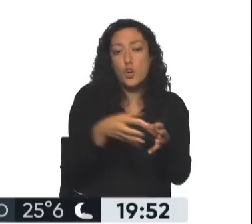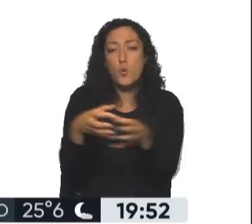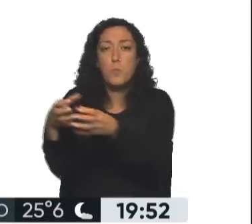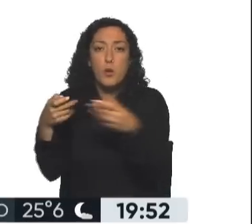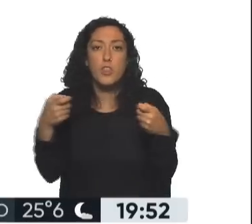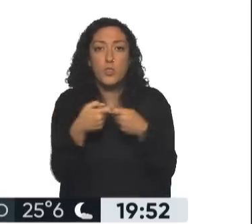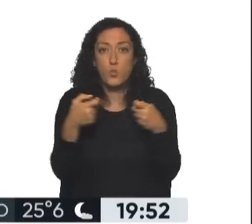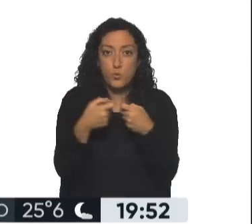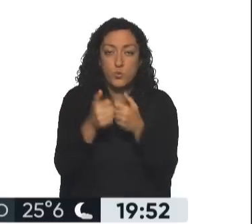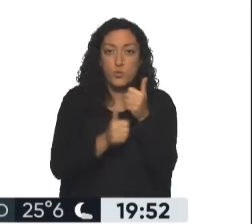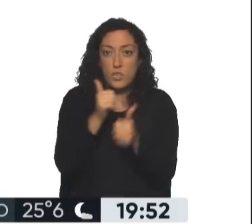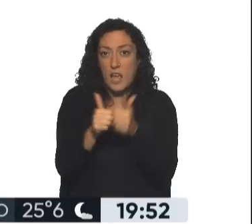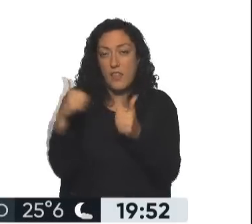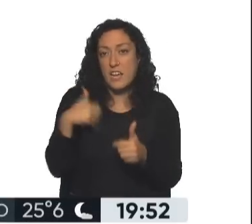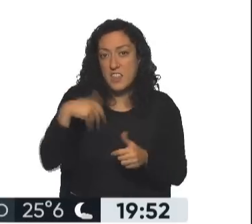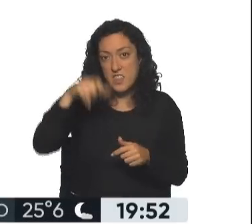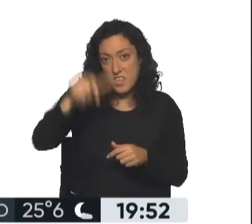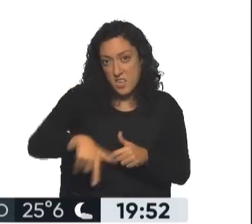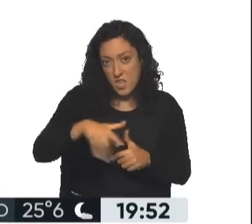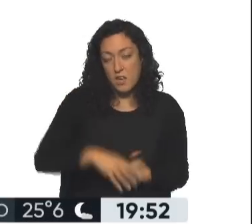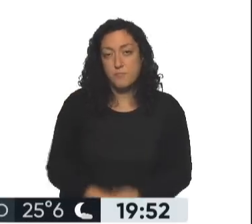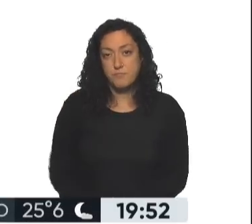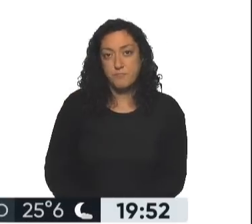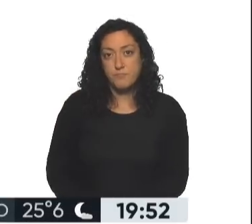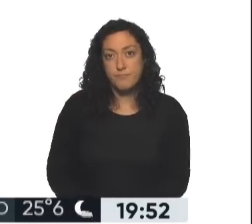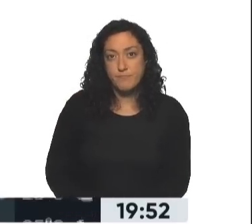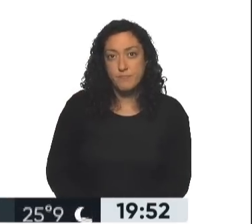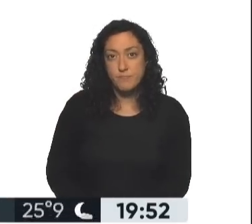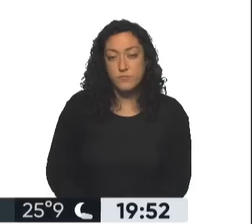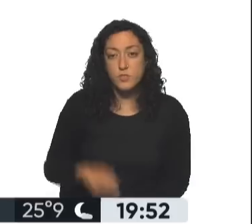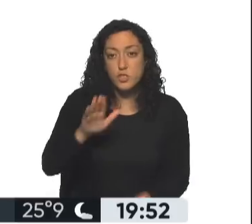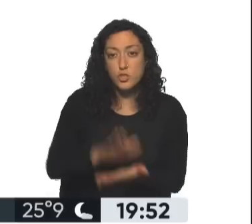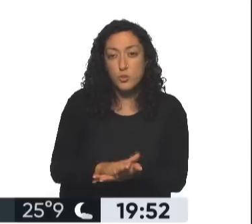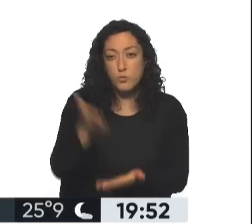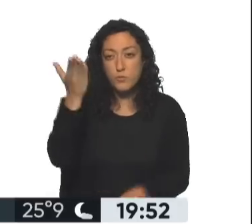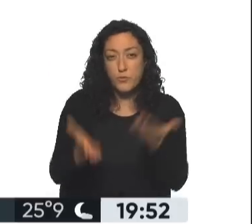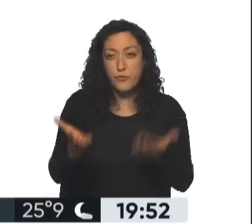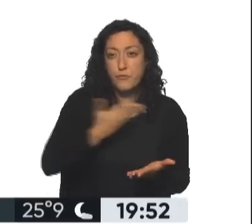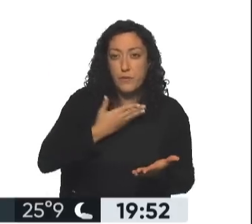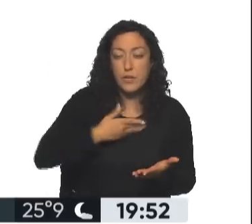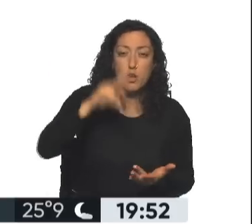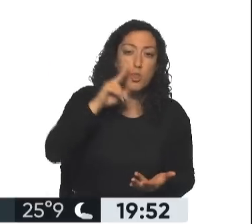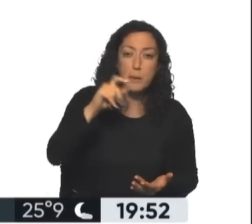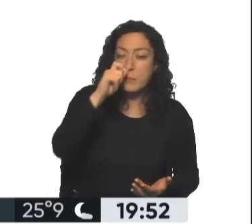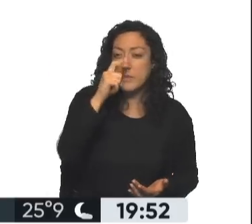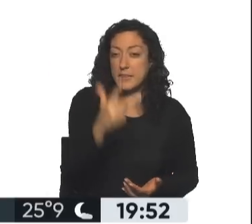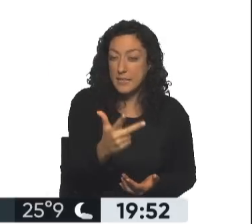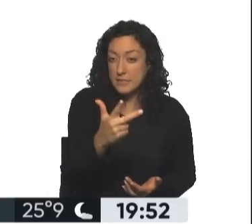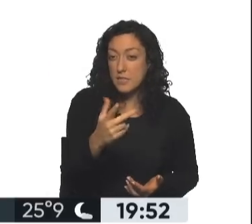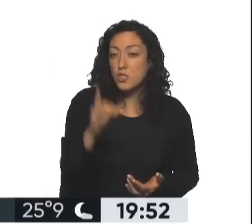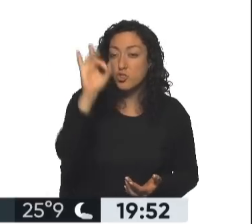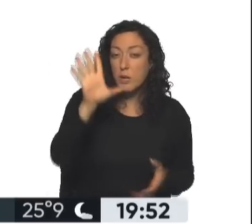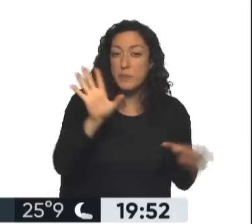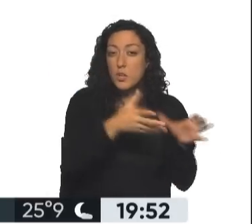de la República Argentina. Bueno, con respecto a febrero del 23, que es la última medición, solamente